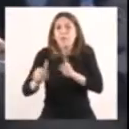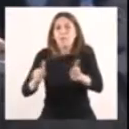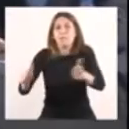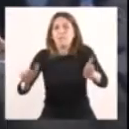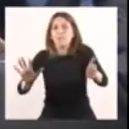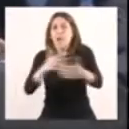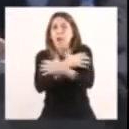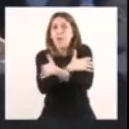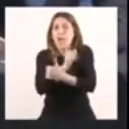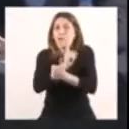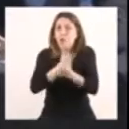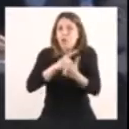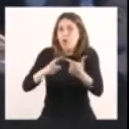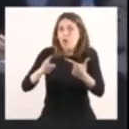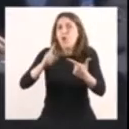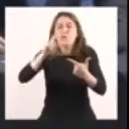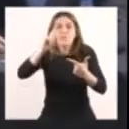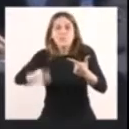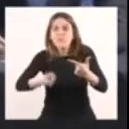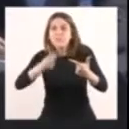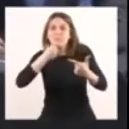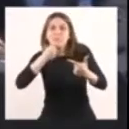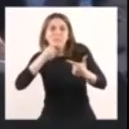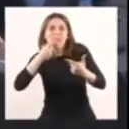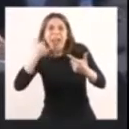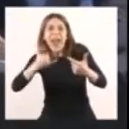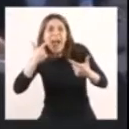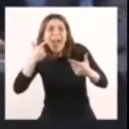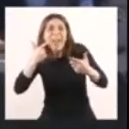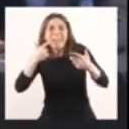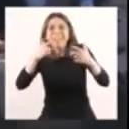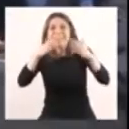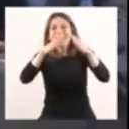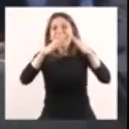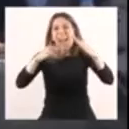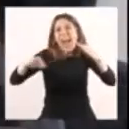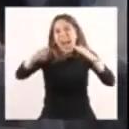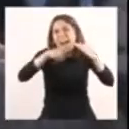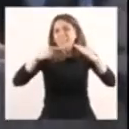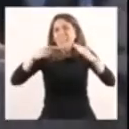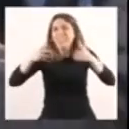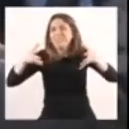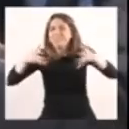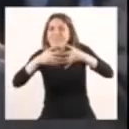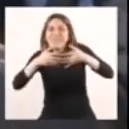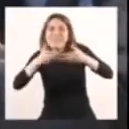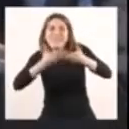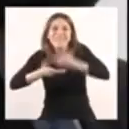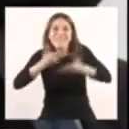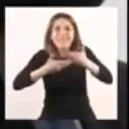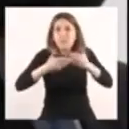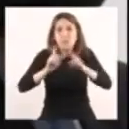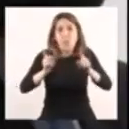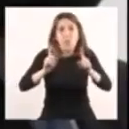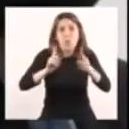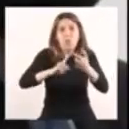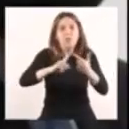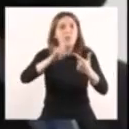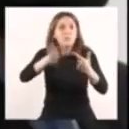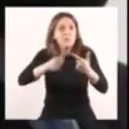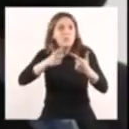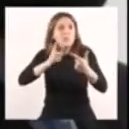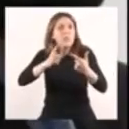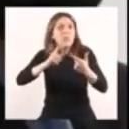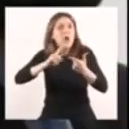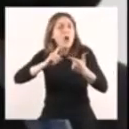dejando de compartir los momentos de encuentro. Y con todo eso, esa